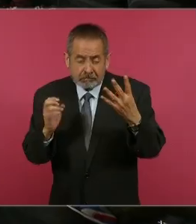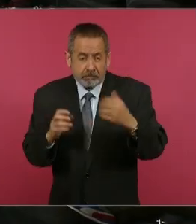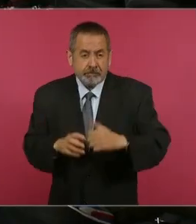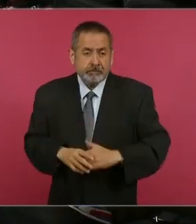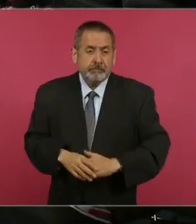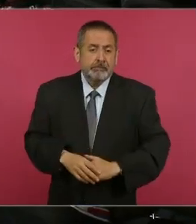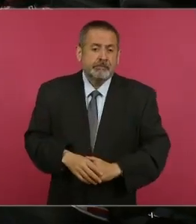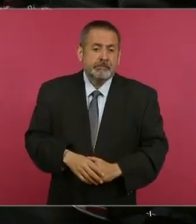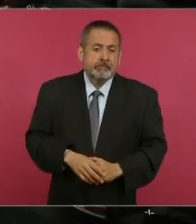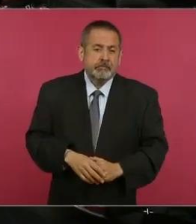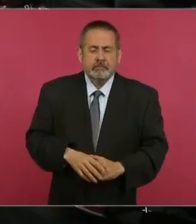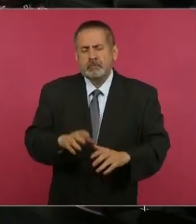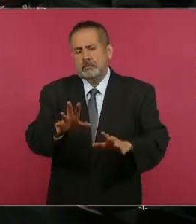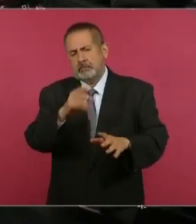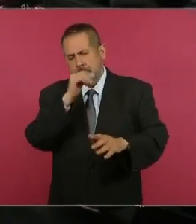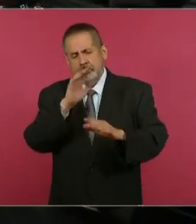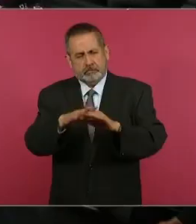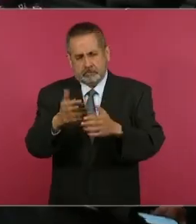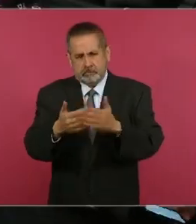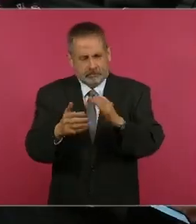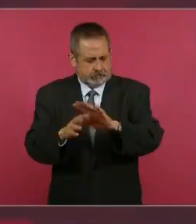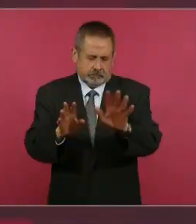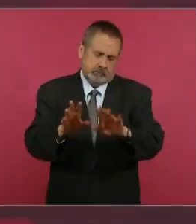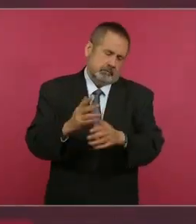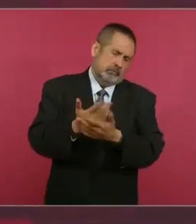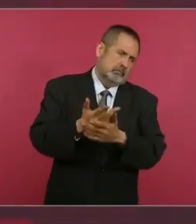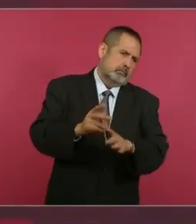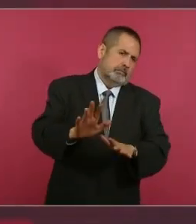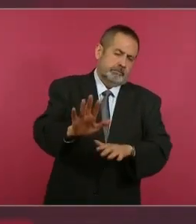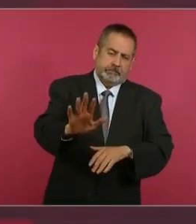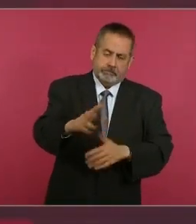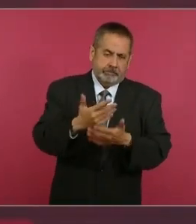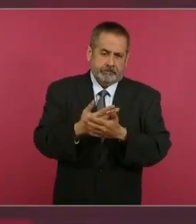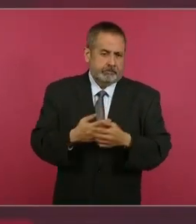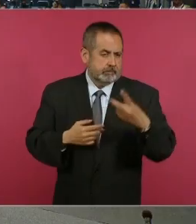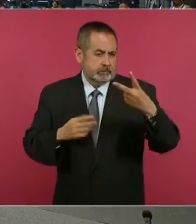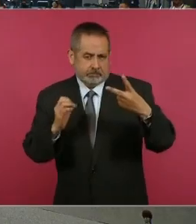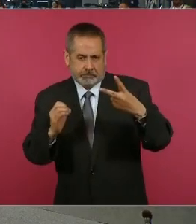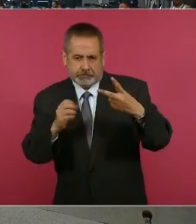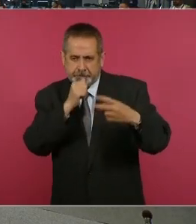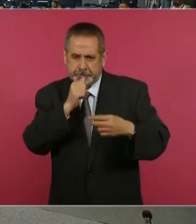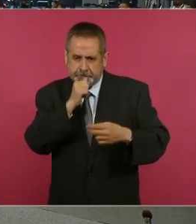2-0 todavía sigue. Ah, no, todavía. No. No.